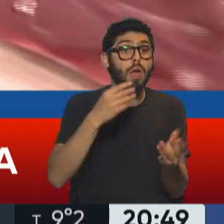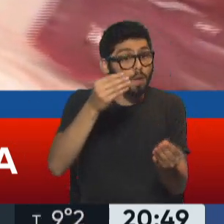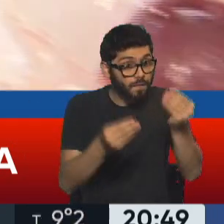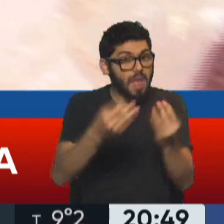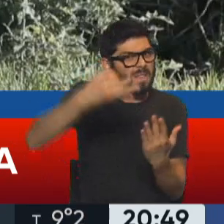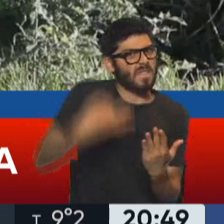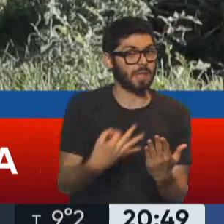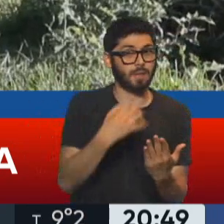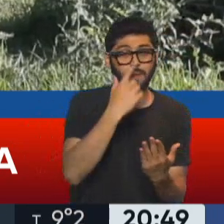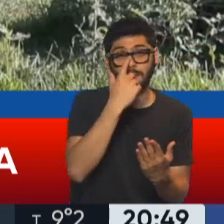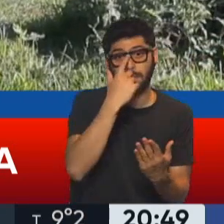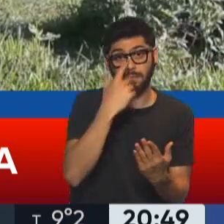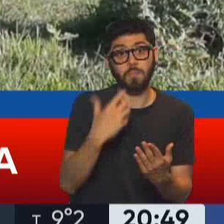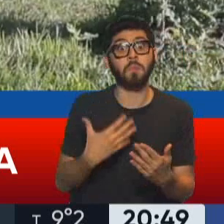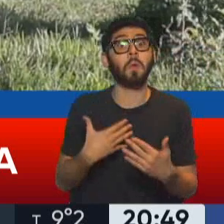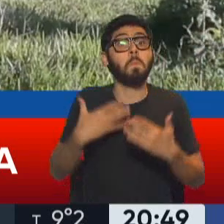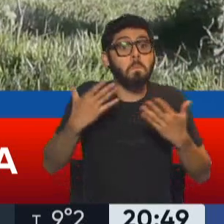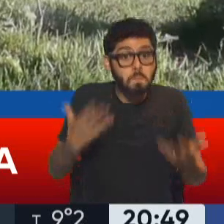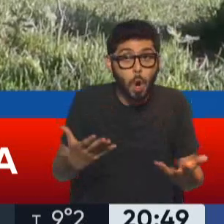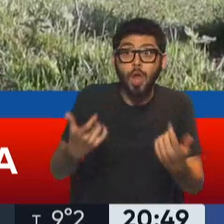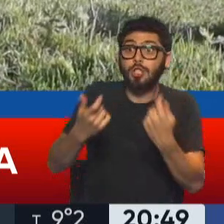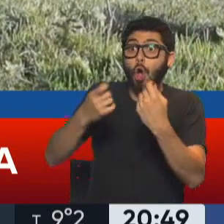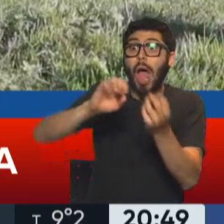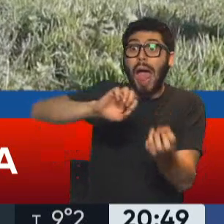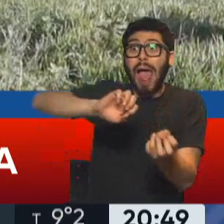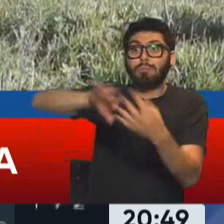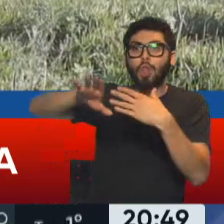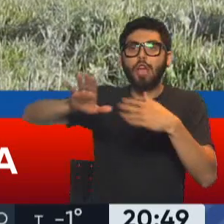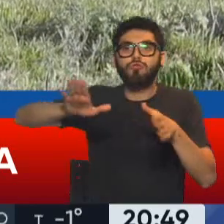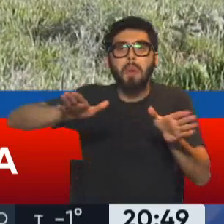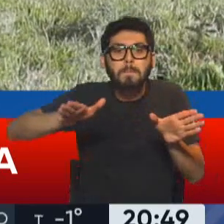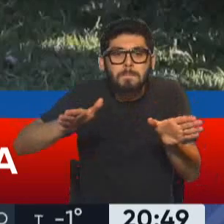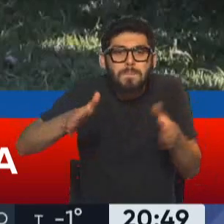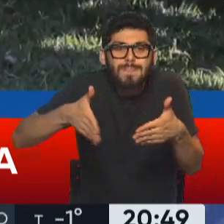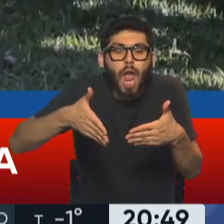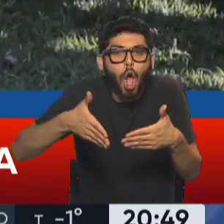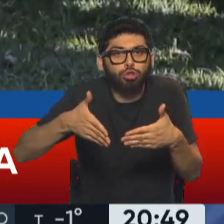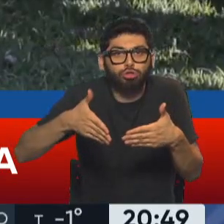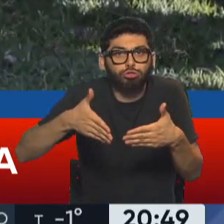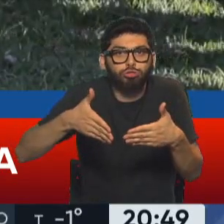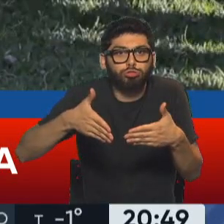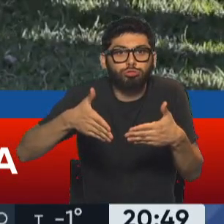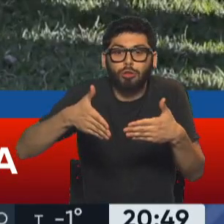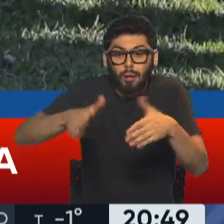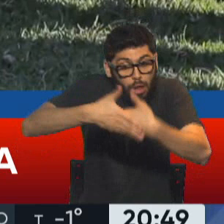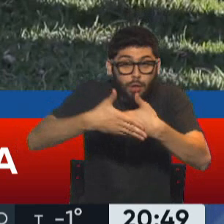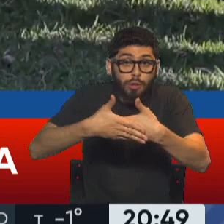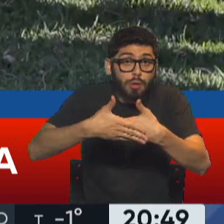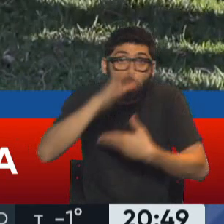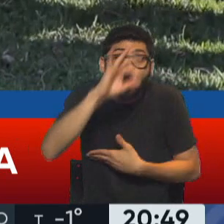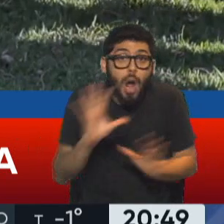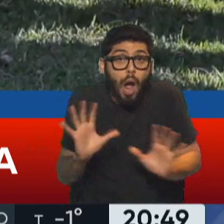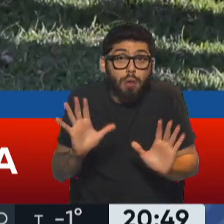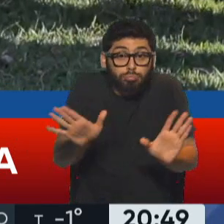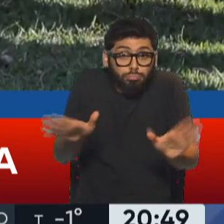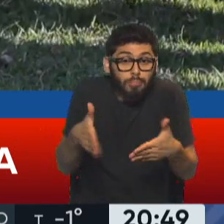en orden. Y por eso se restringió parcialmente la exportación de carne a China. Nunca estuvo cerrada la exportación de carne. Eso